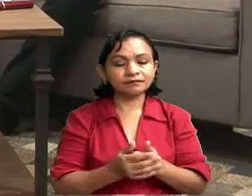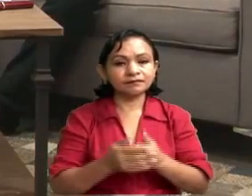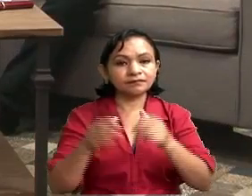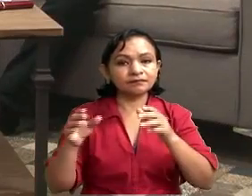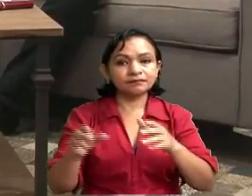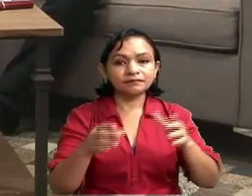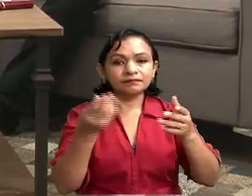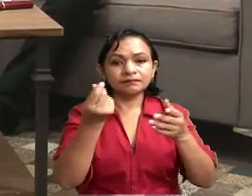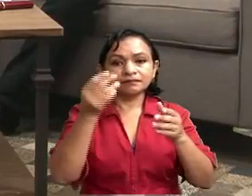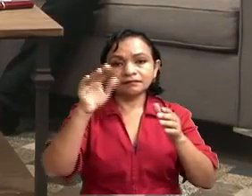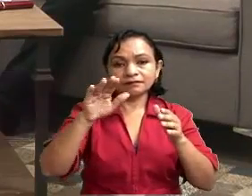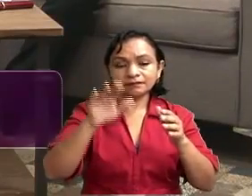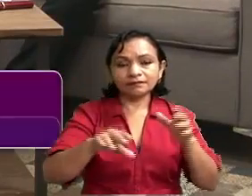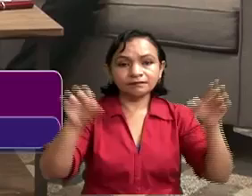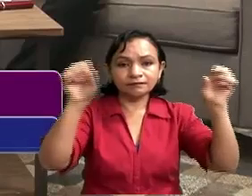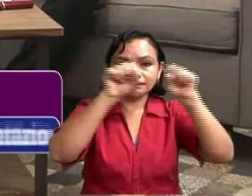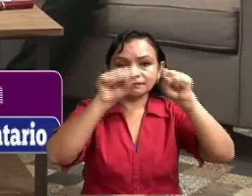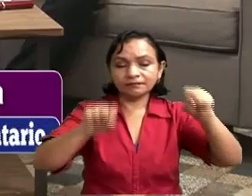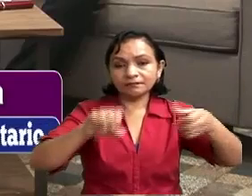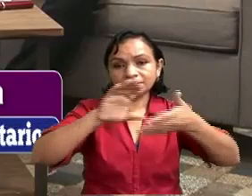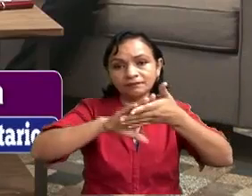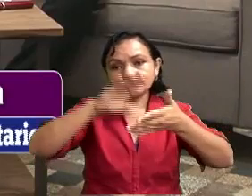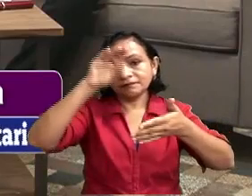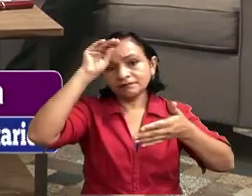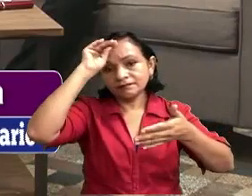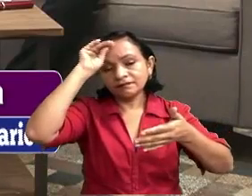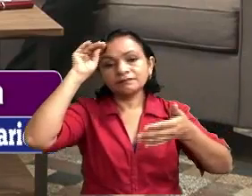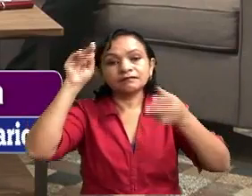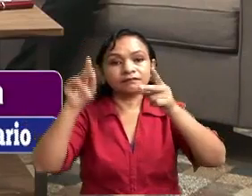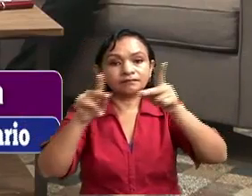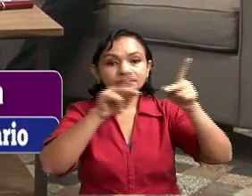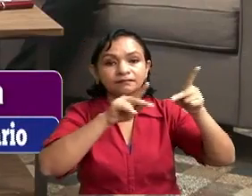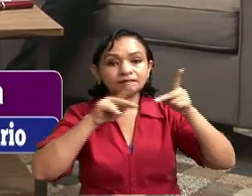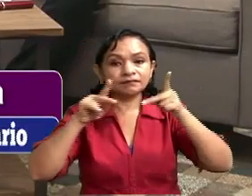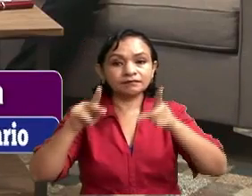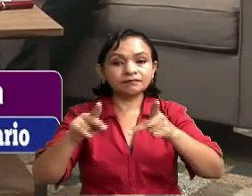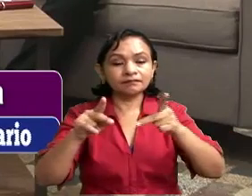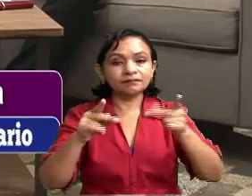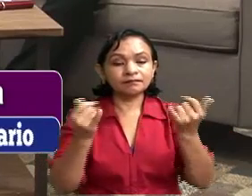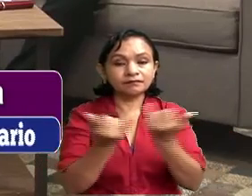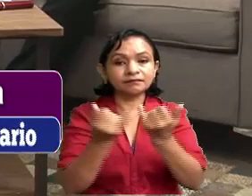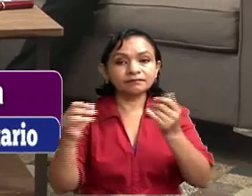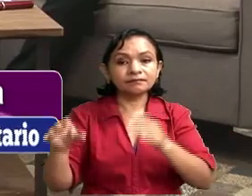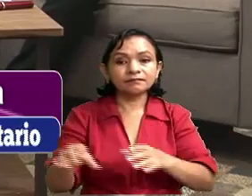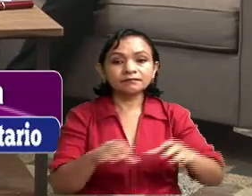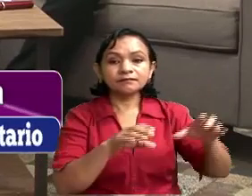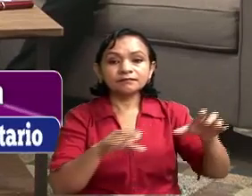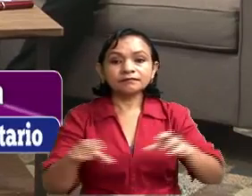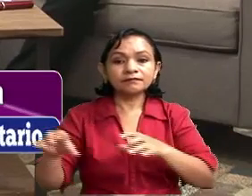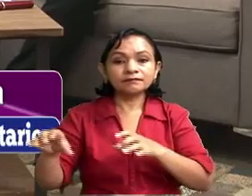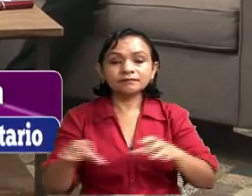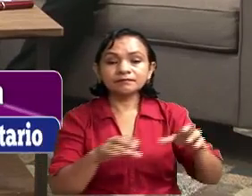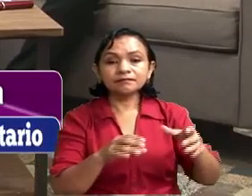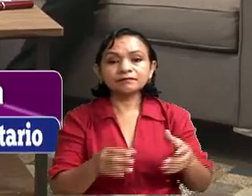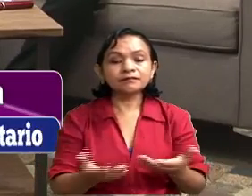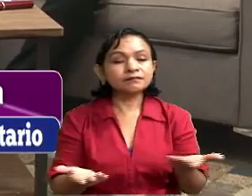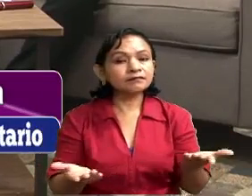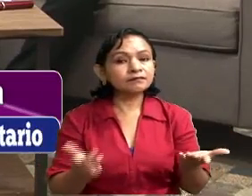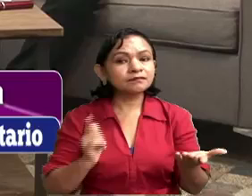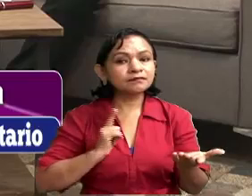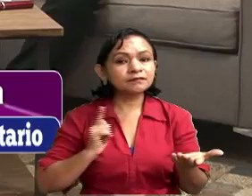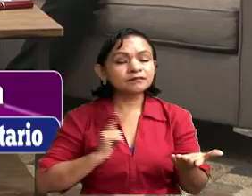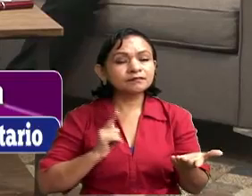festivales de descuento, talleres de capacitación a protagonistas de estas actividades. Es decir, que hay